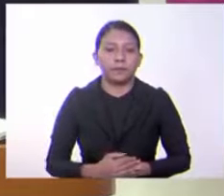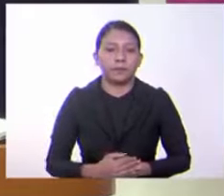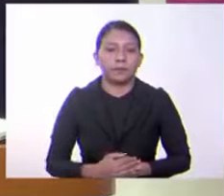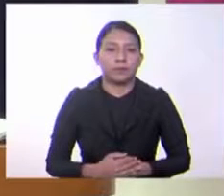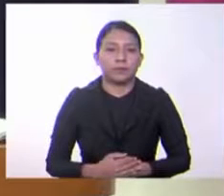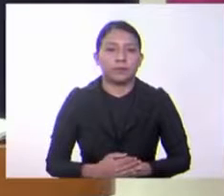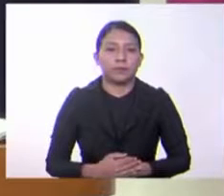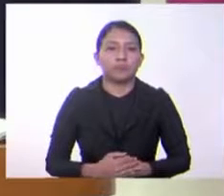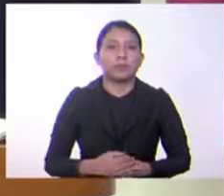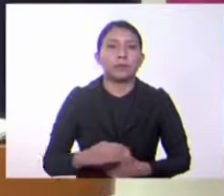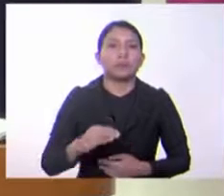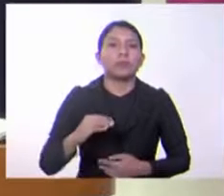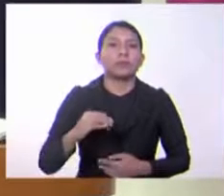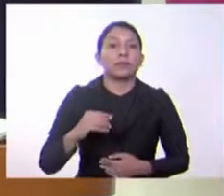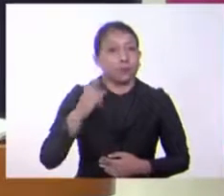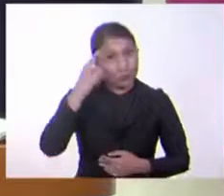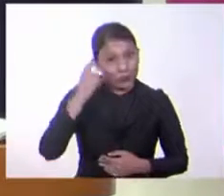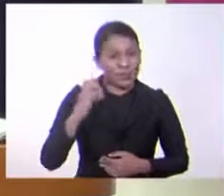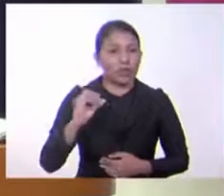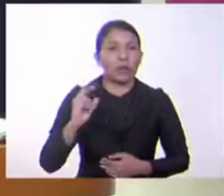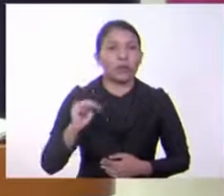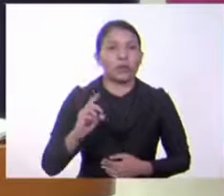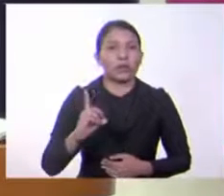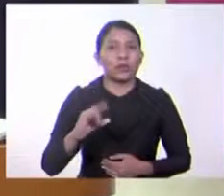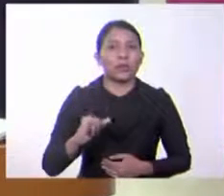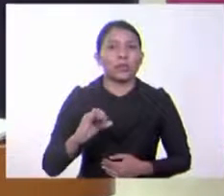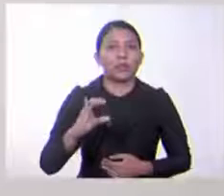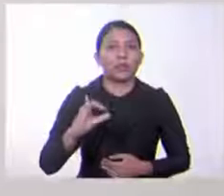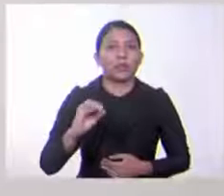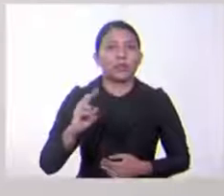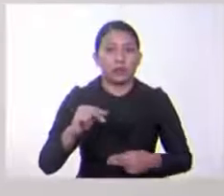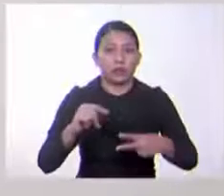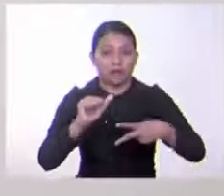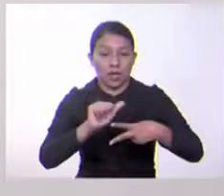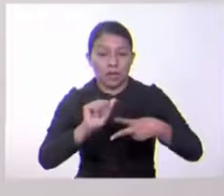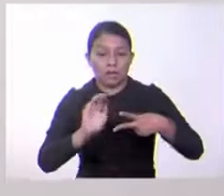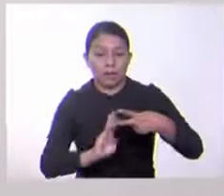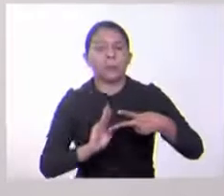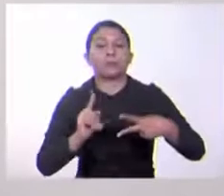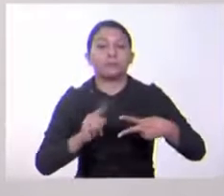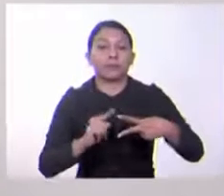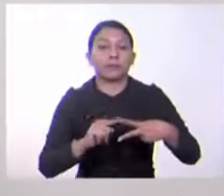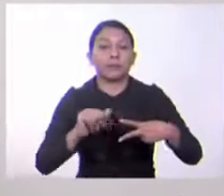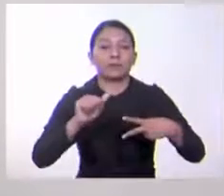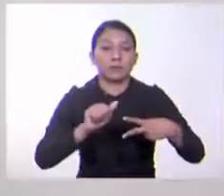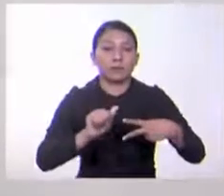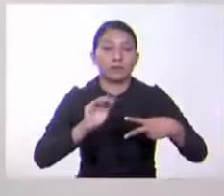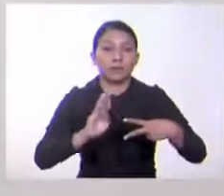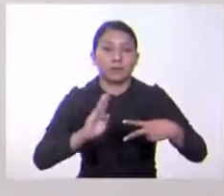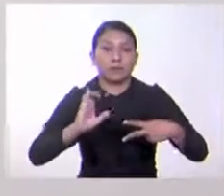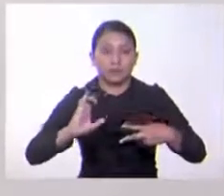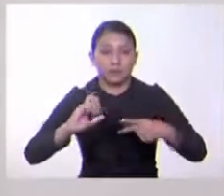la condición A como el triángulo ABC es